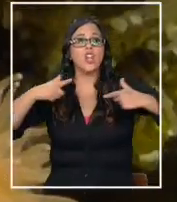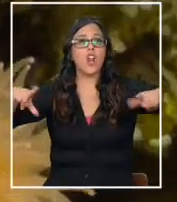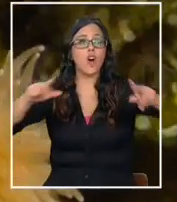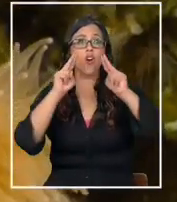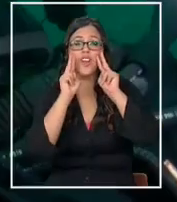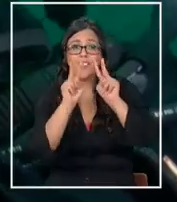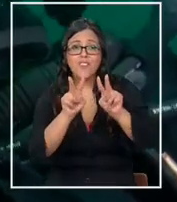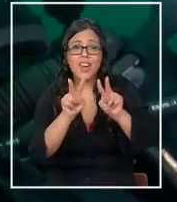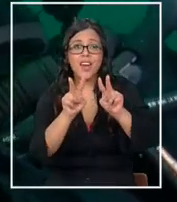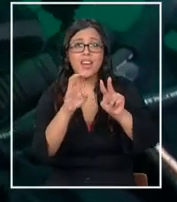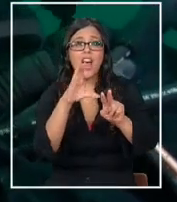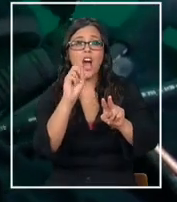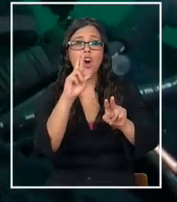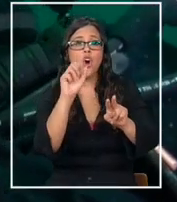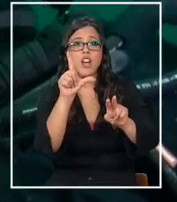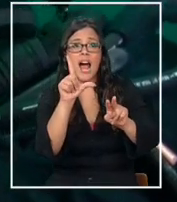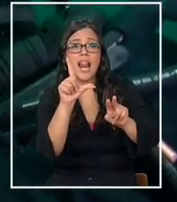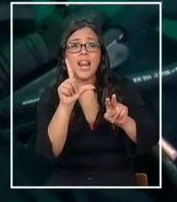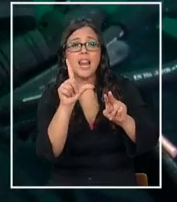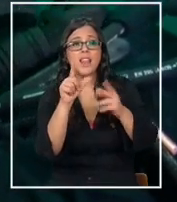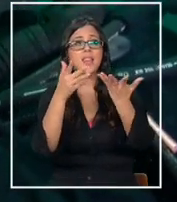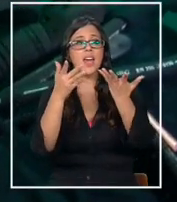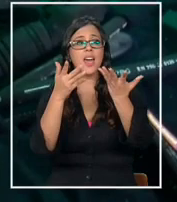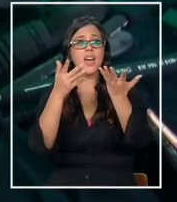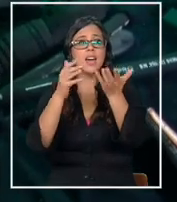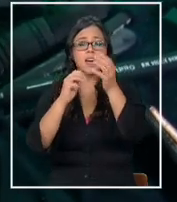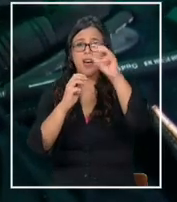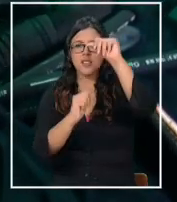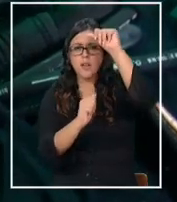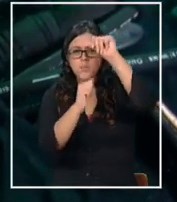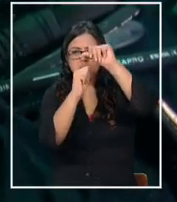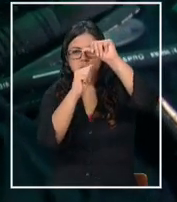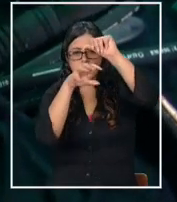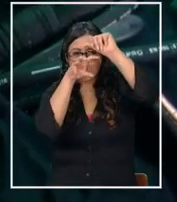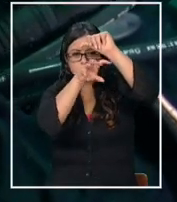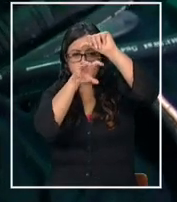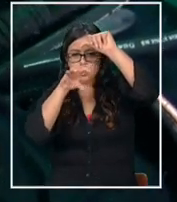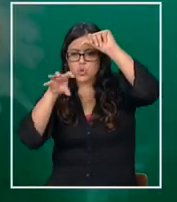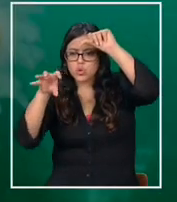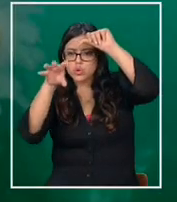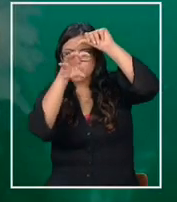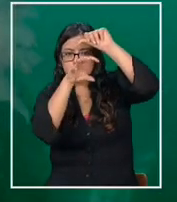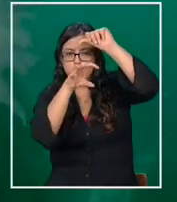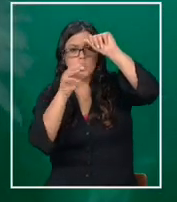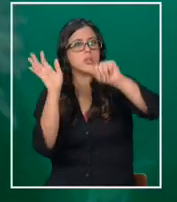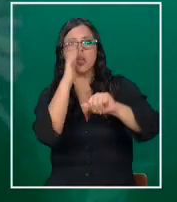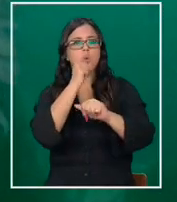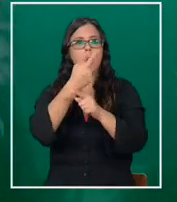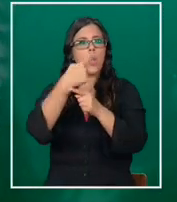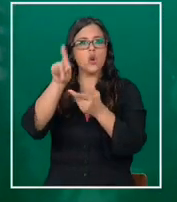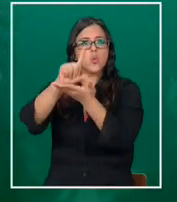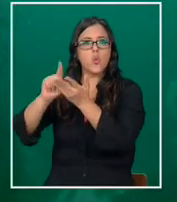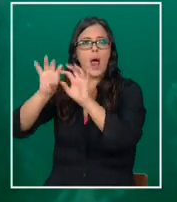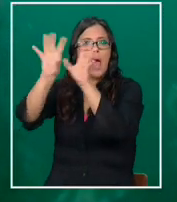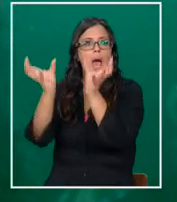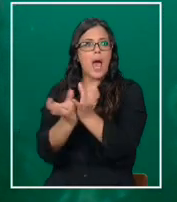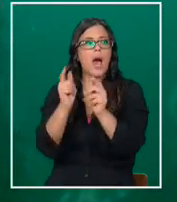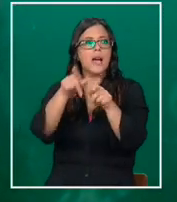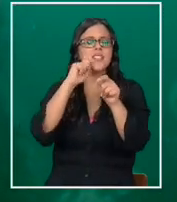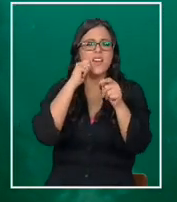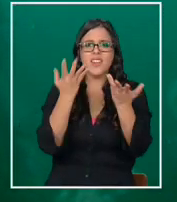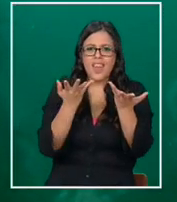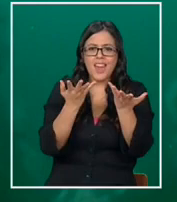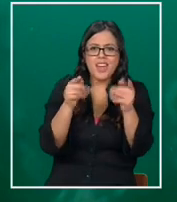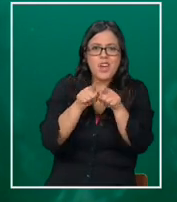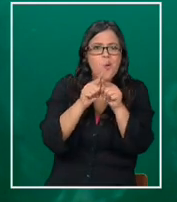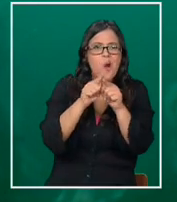coral de roca, habita a poca profundidad, lo que no pasa en otros puntos del planeta. Es un verdadero bosque de animales